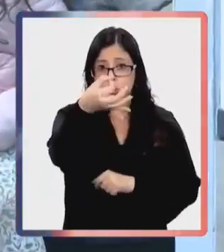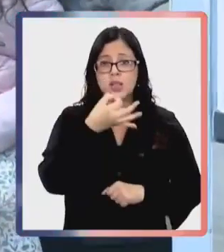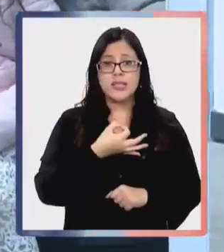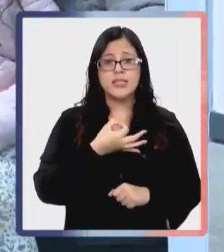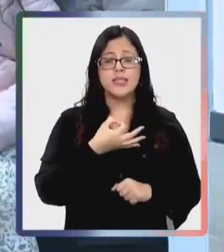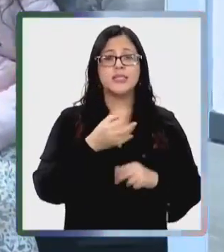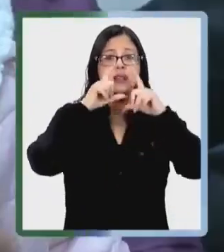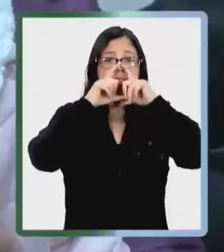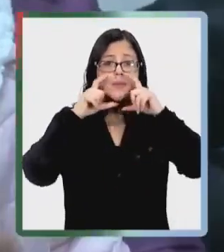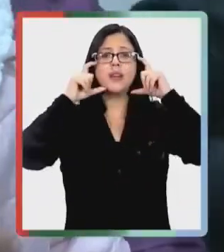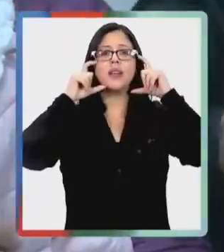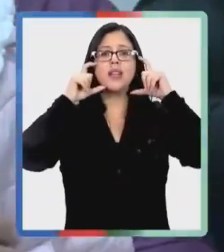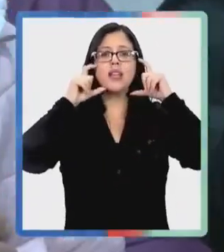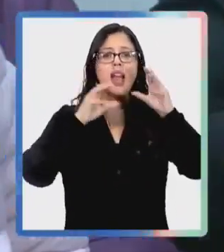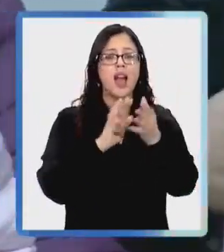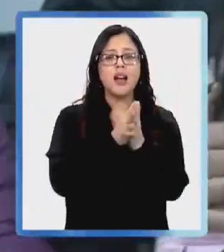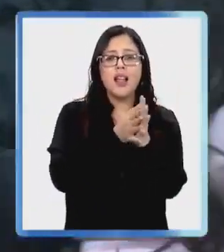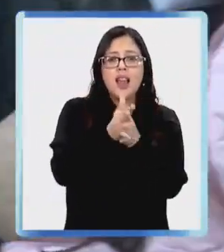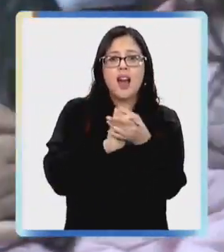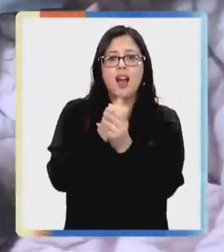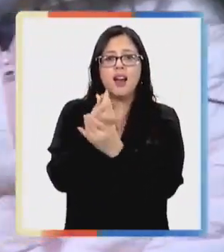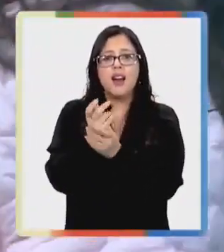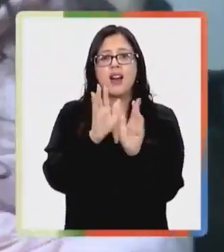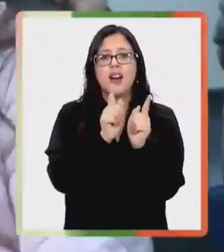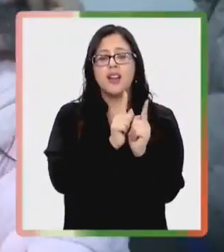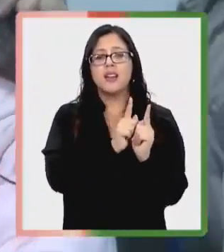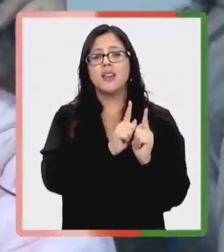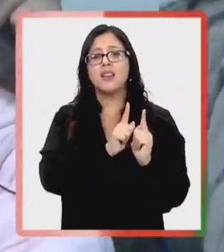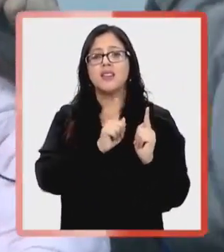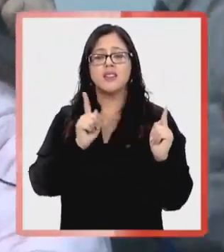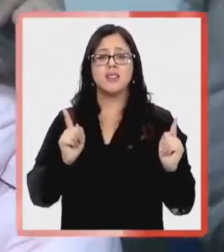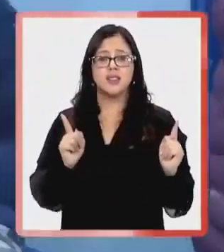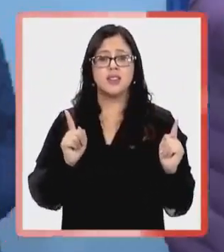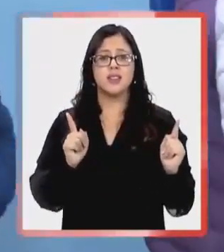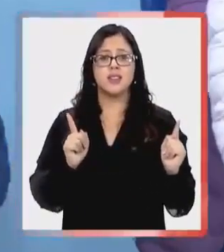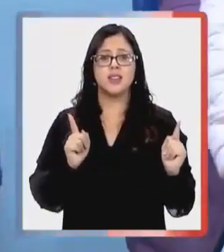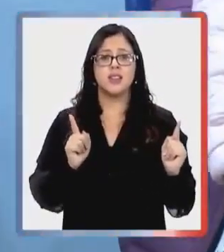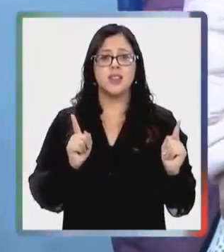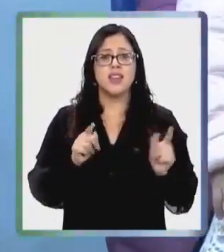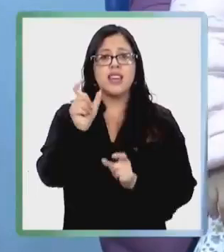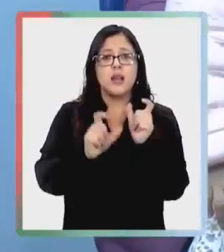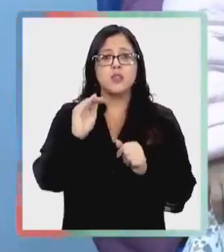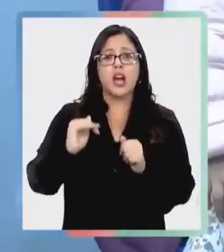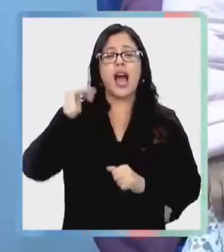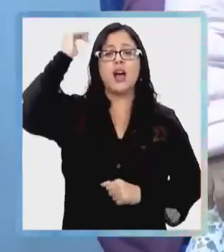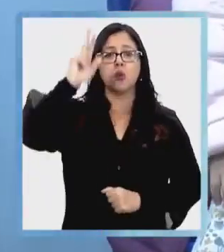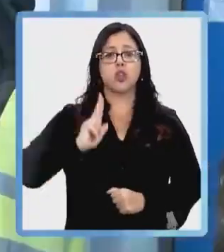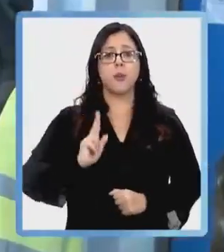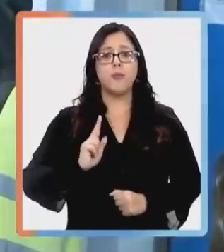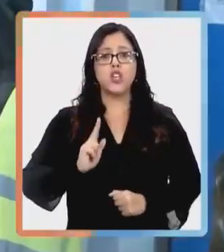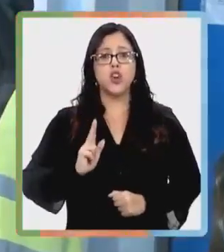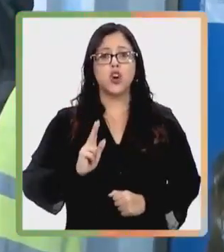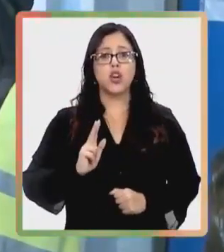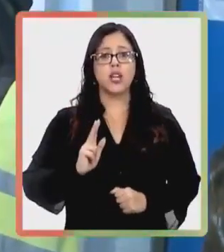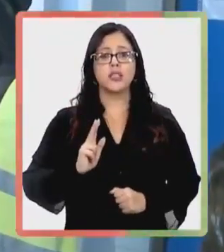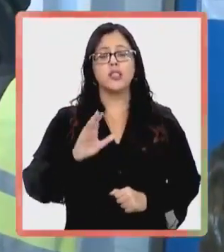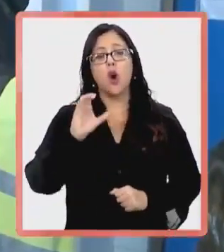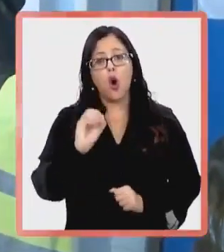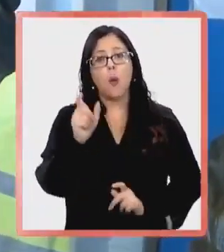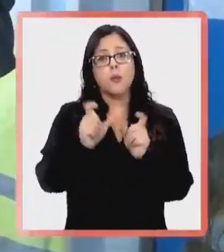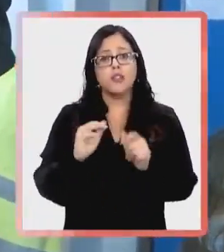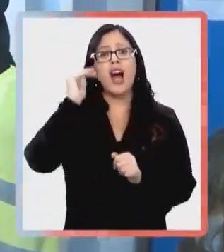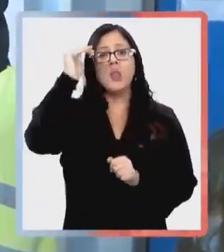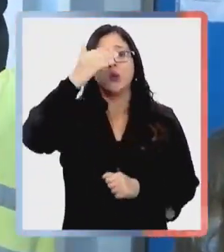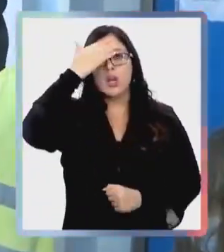decías, el uso de la mascarilla, el lavado de manos, el distanciamiento físico, que los adultos mayores que tengan tos o los adultos que